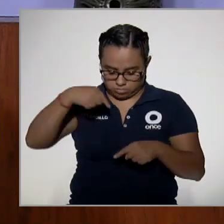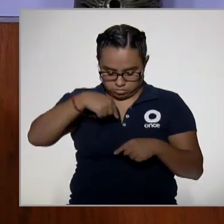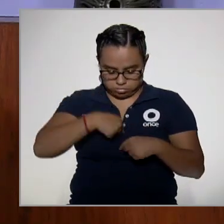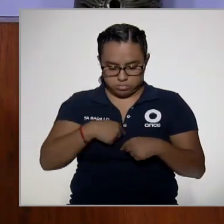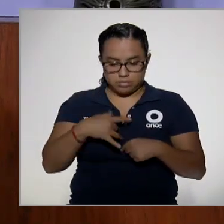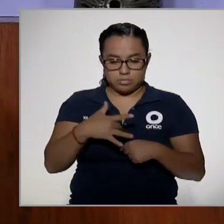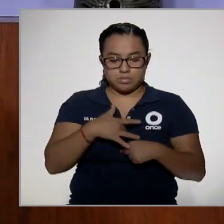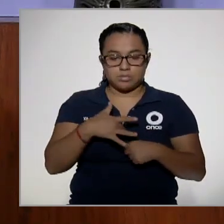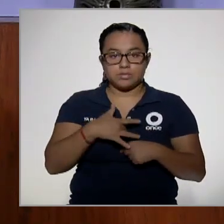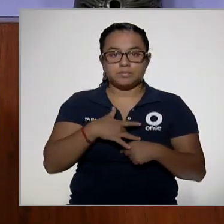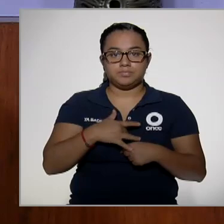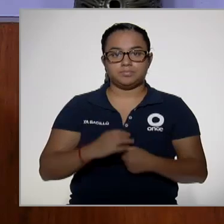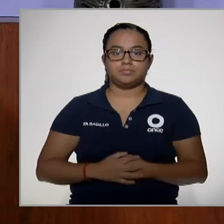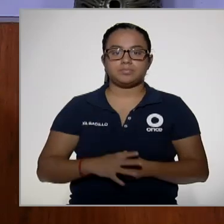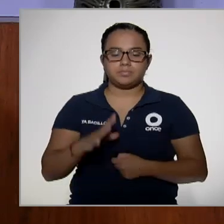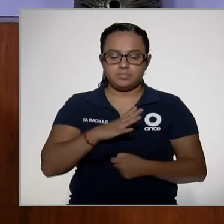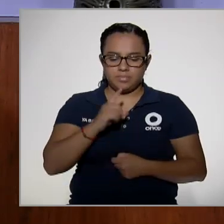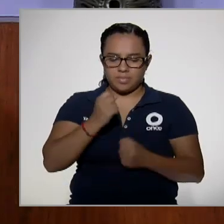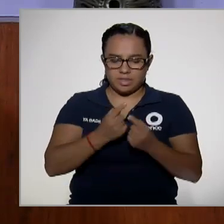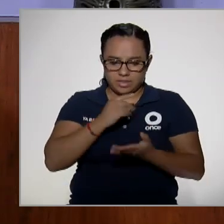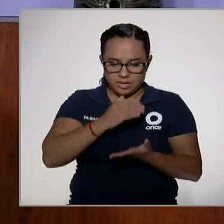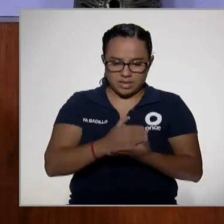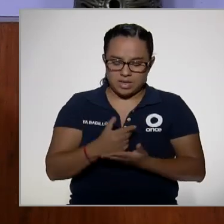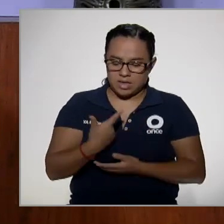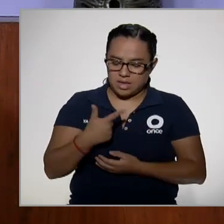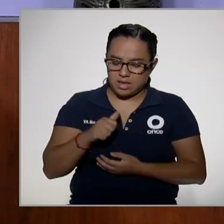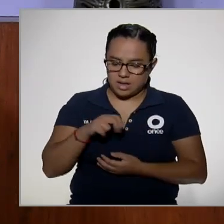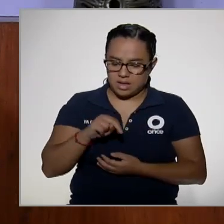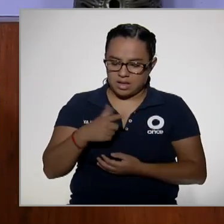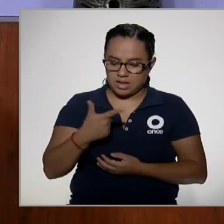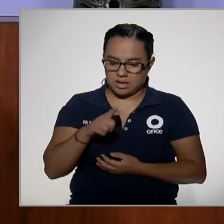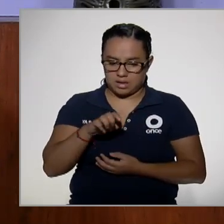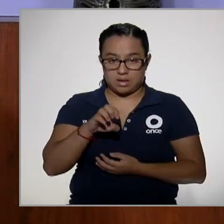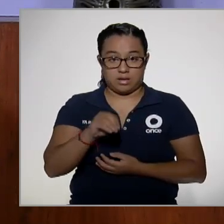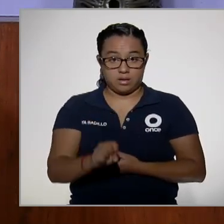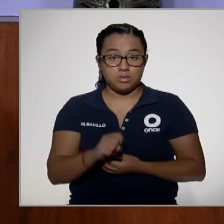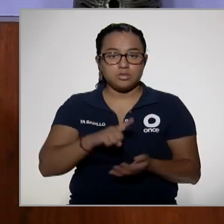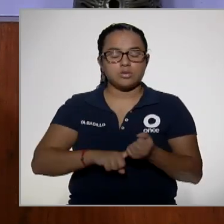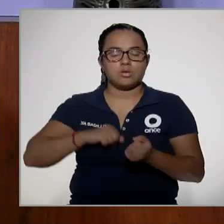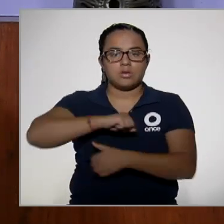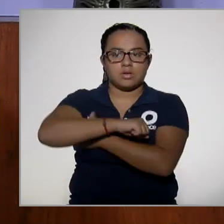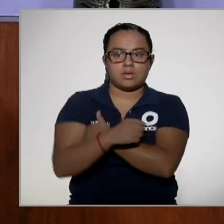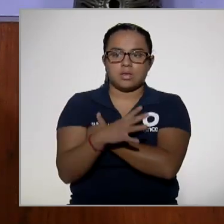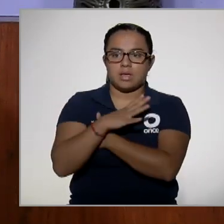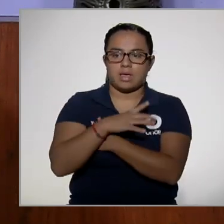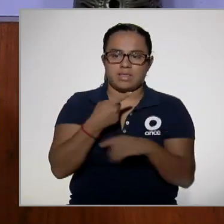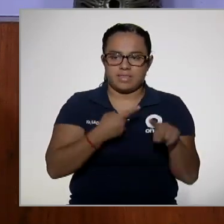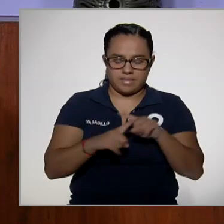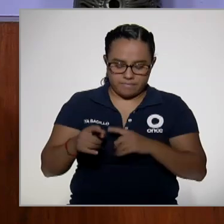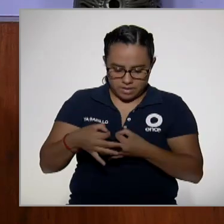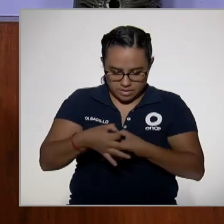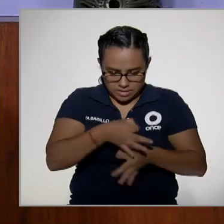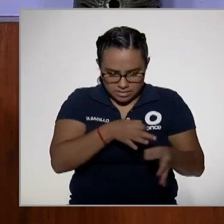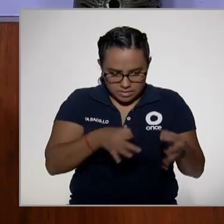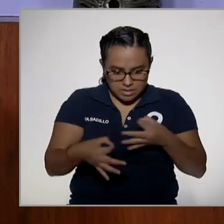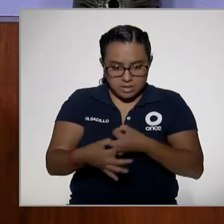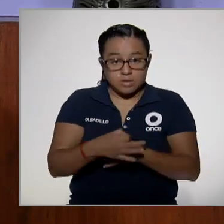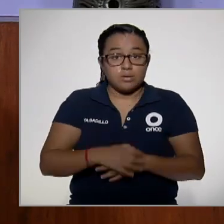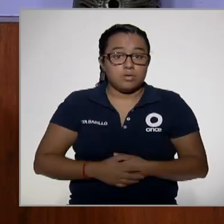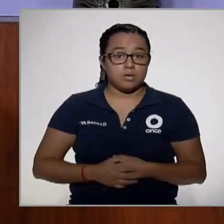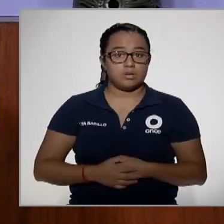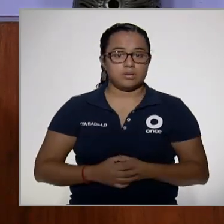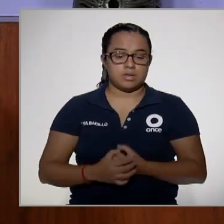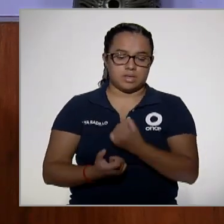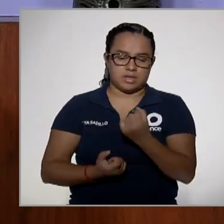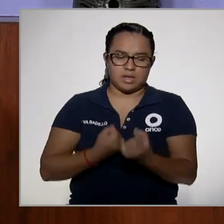tiene estas pequeñas estaciones que son los ganglios linfáticos donde se almacenan algunos tipos de células y algunos